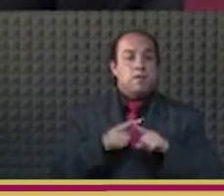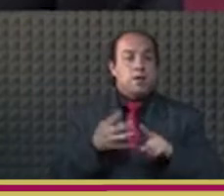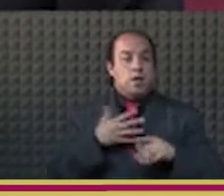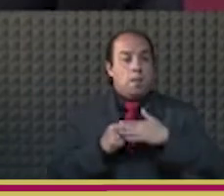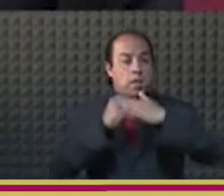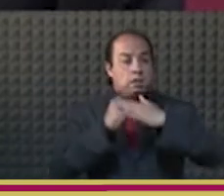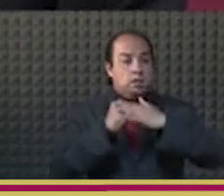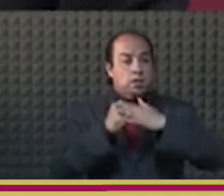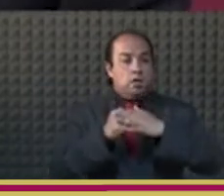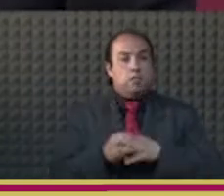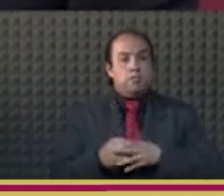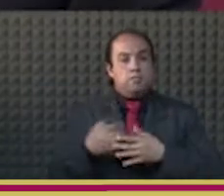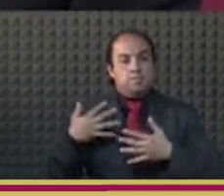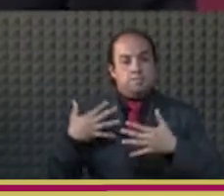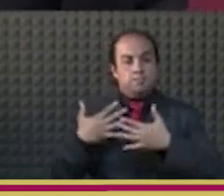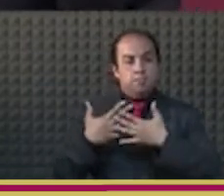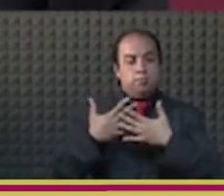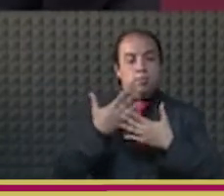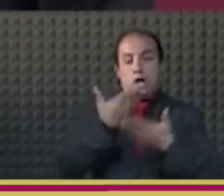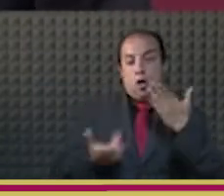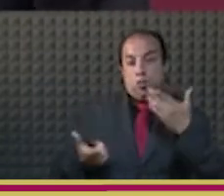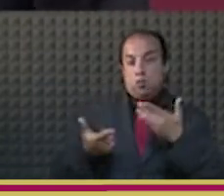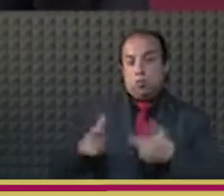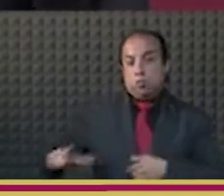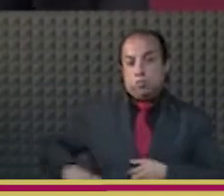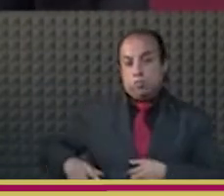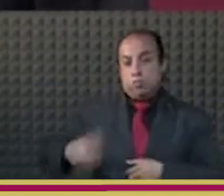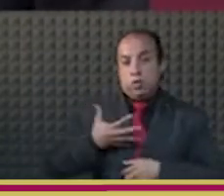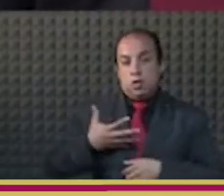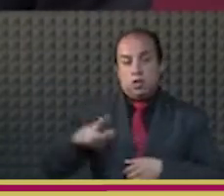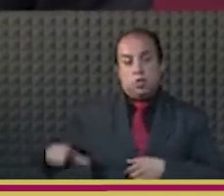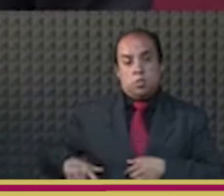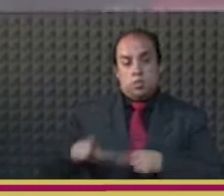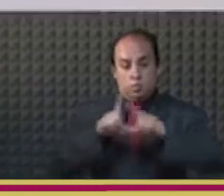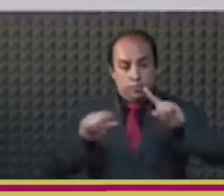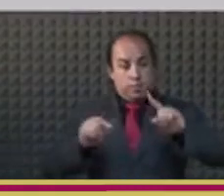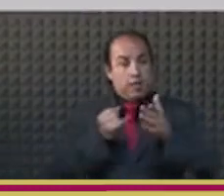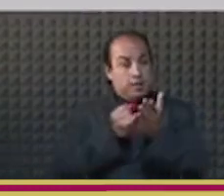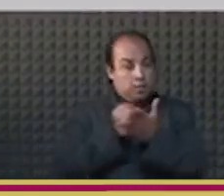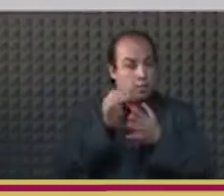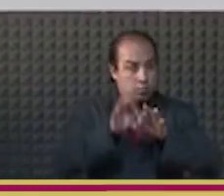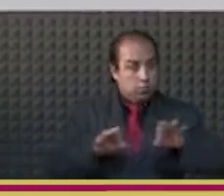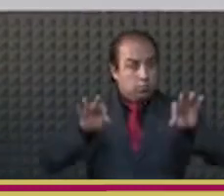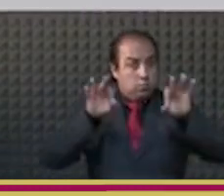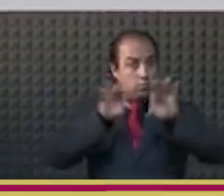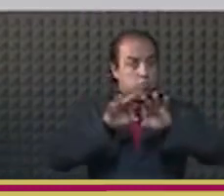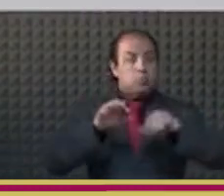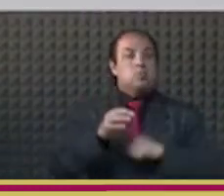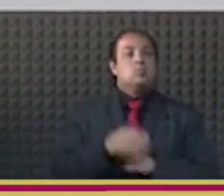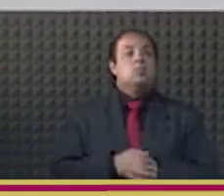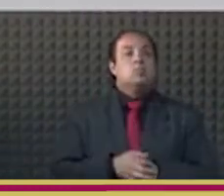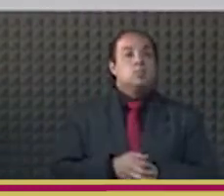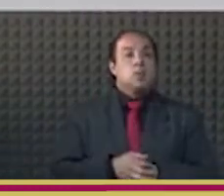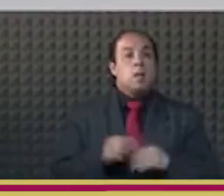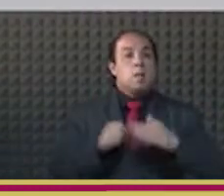a lo largo del actual gobierno. El gobierno de la República ha tomado decisiones importantes para fortalecer la